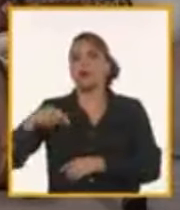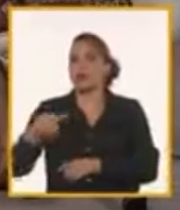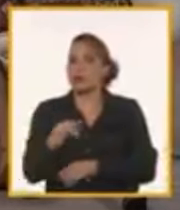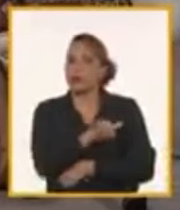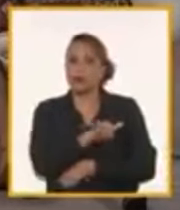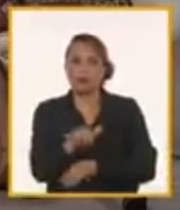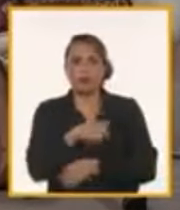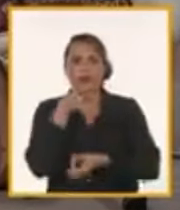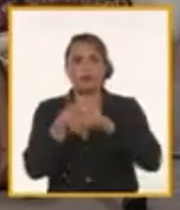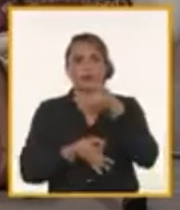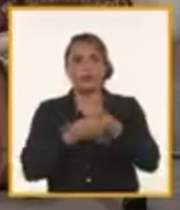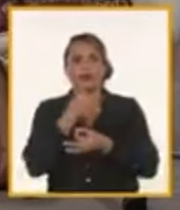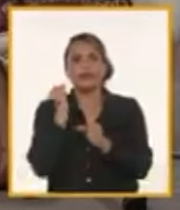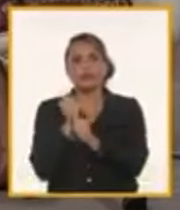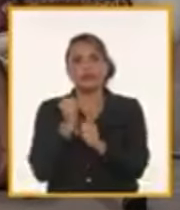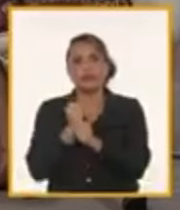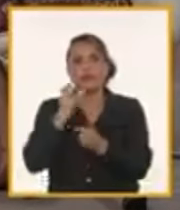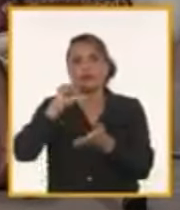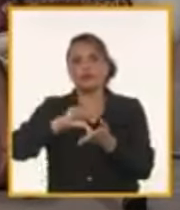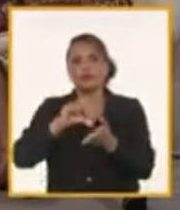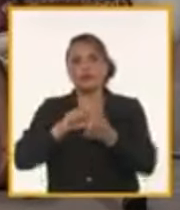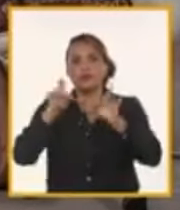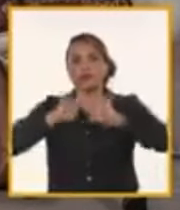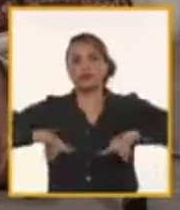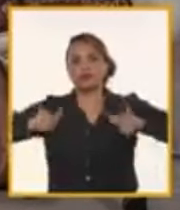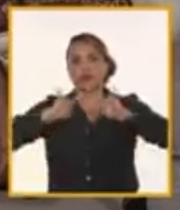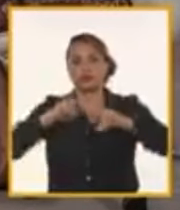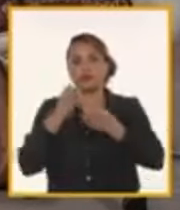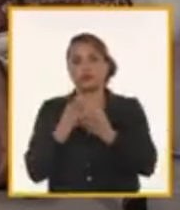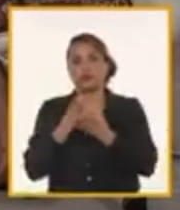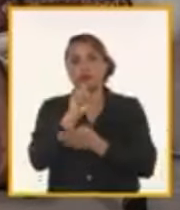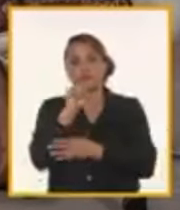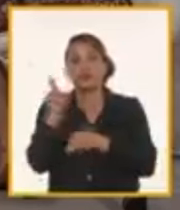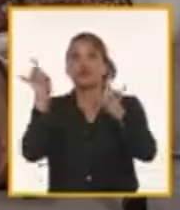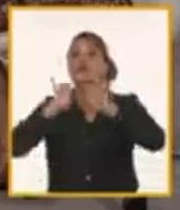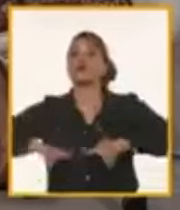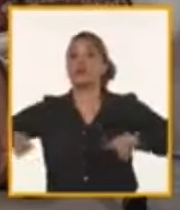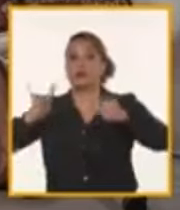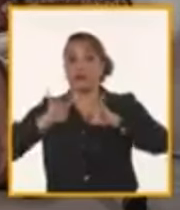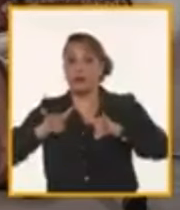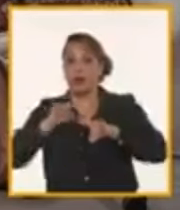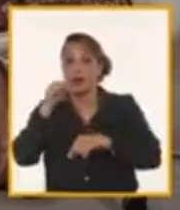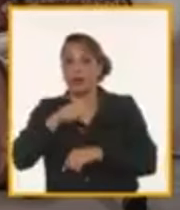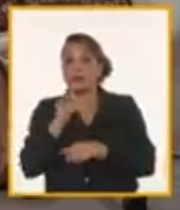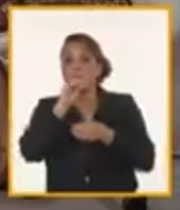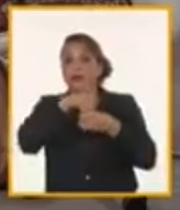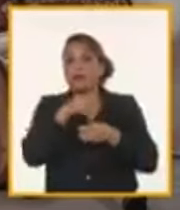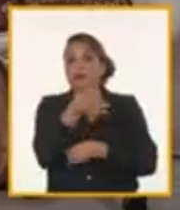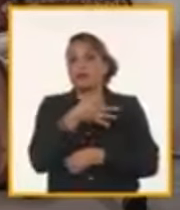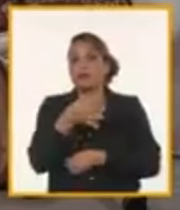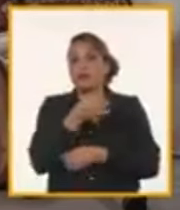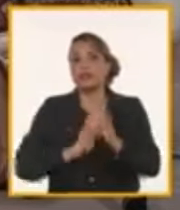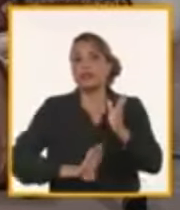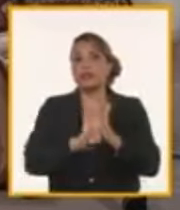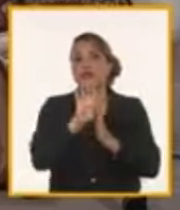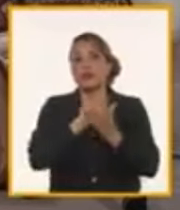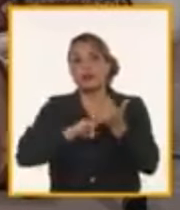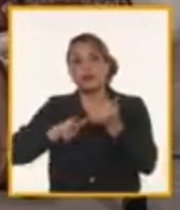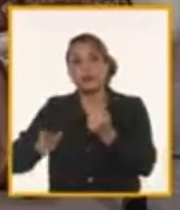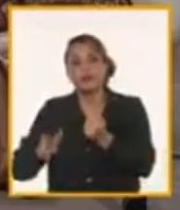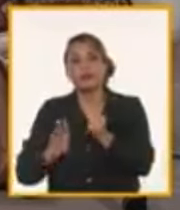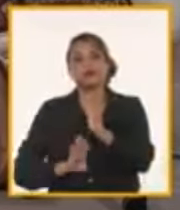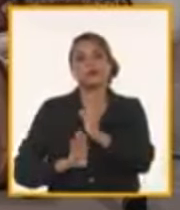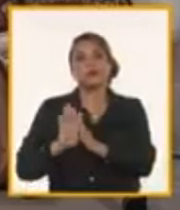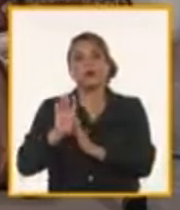papel que tienen los centros universitarios municipales esto es la universidad mpales en los municipios para el desarrollo territorial para